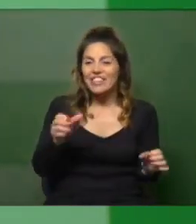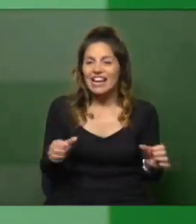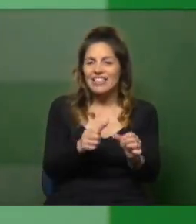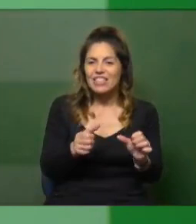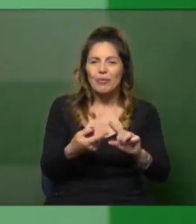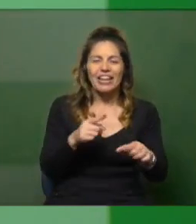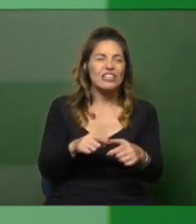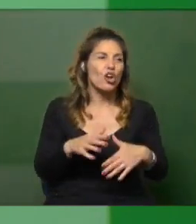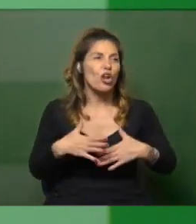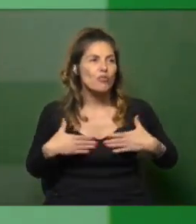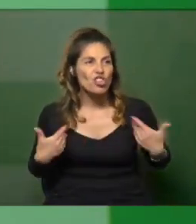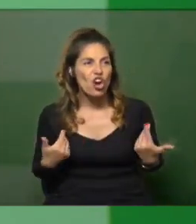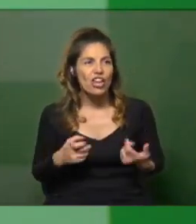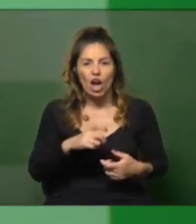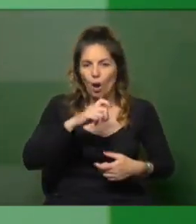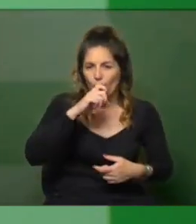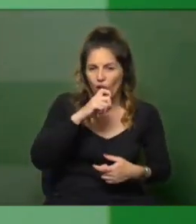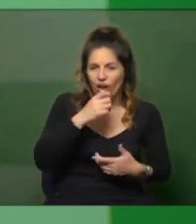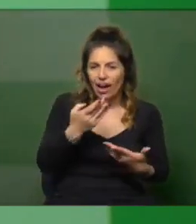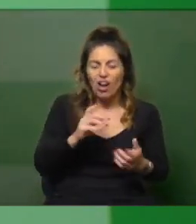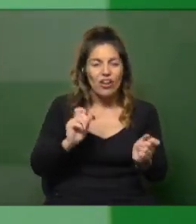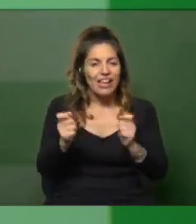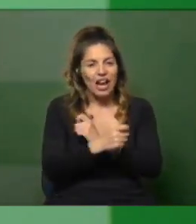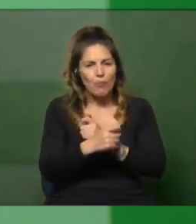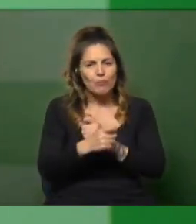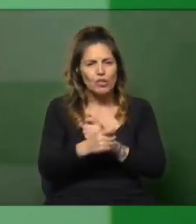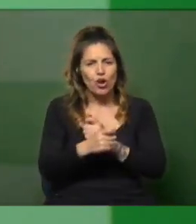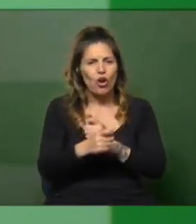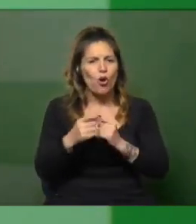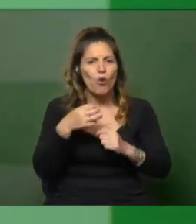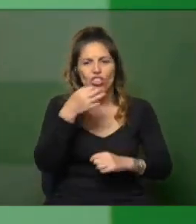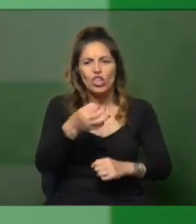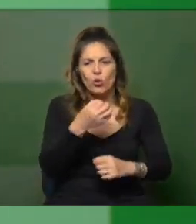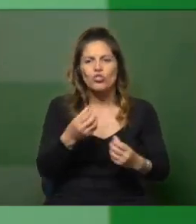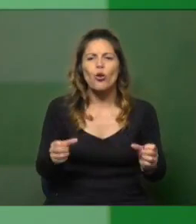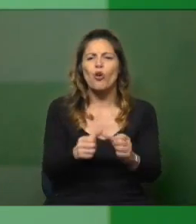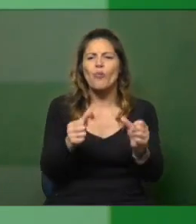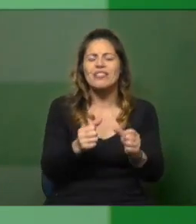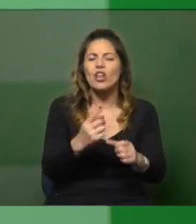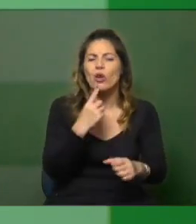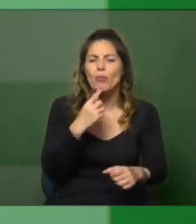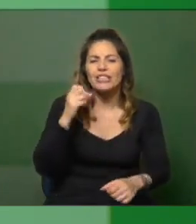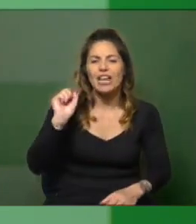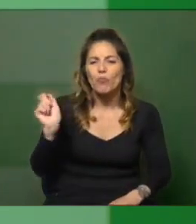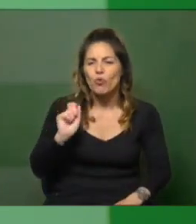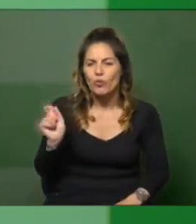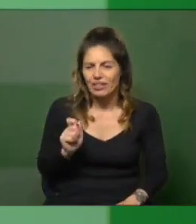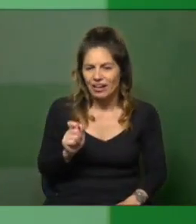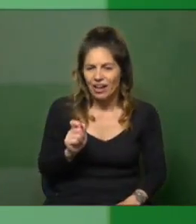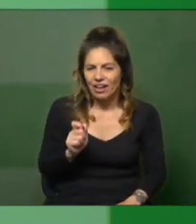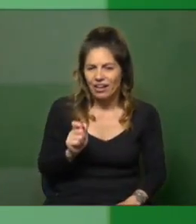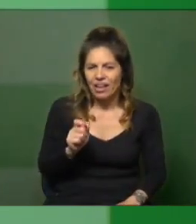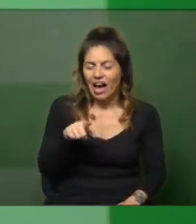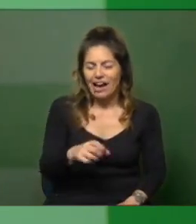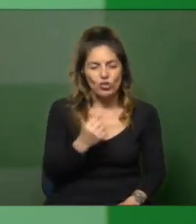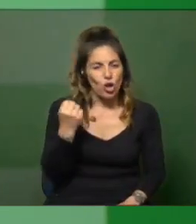que ver con emociones con bronca con canalizar el cambio como el gran discurso cómo lo va a llevar a una política pública a mí me parece que es eh